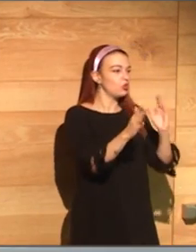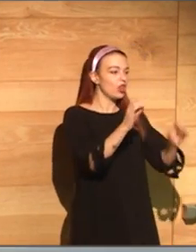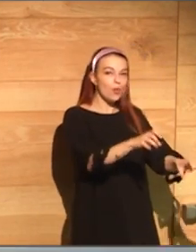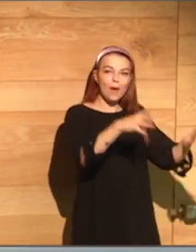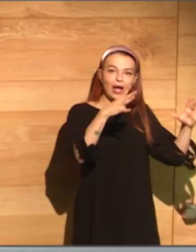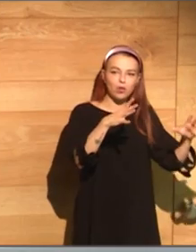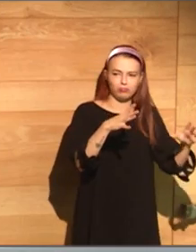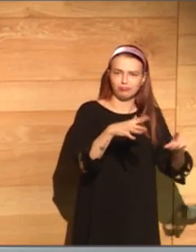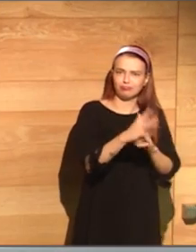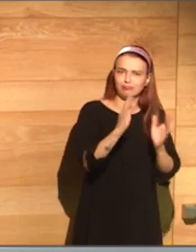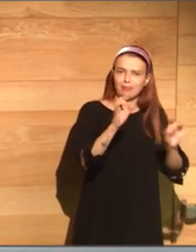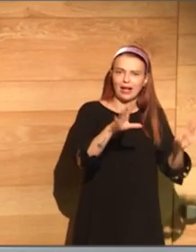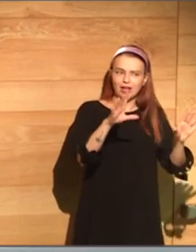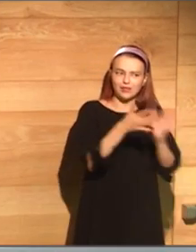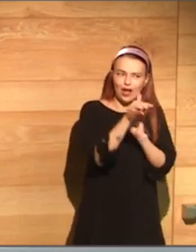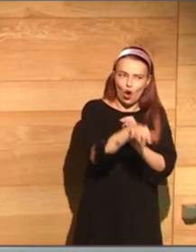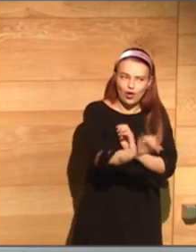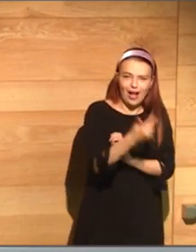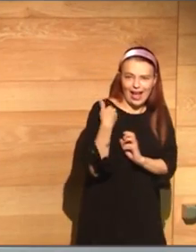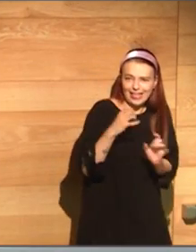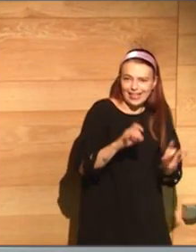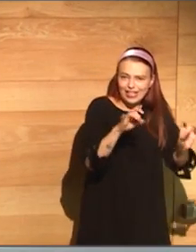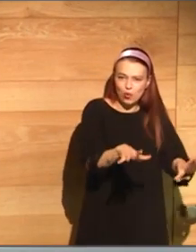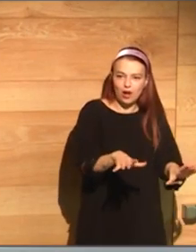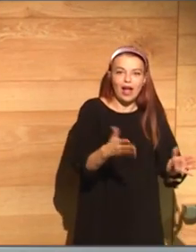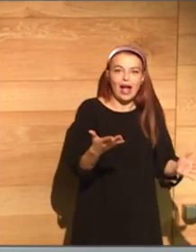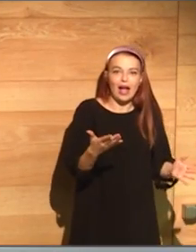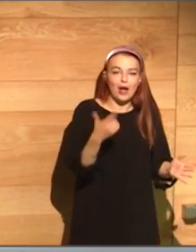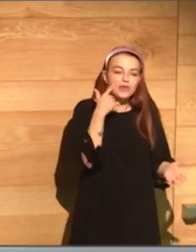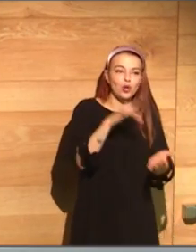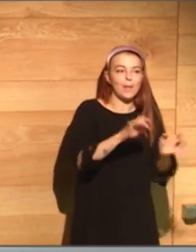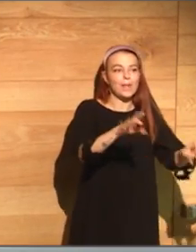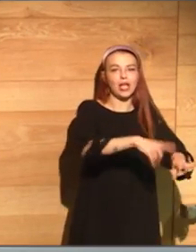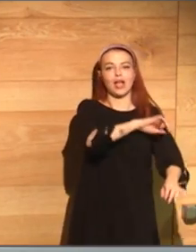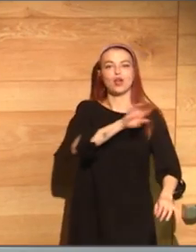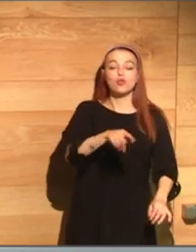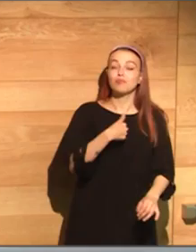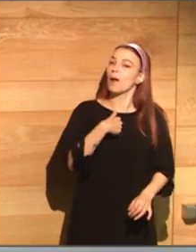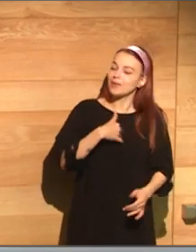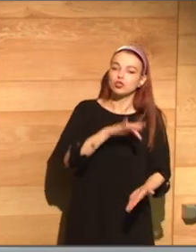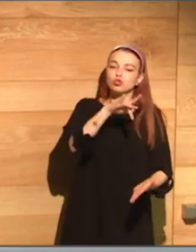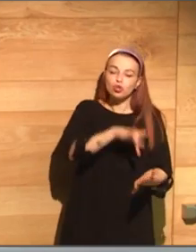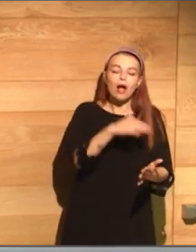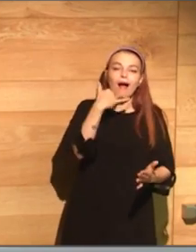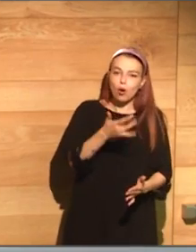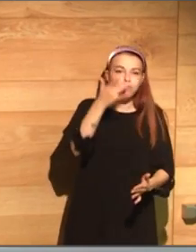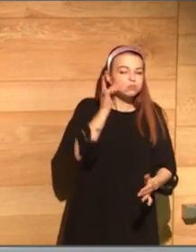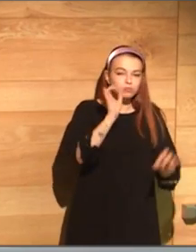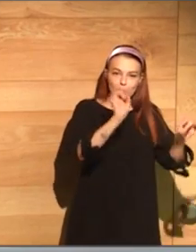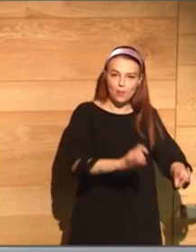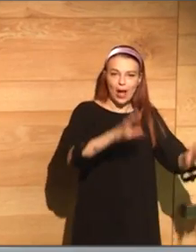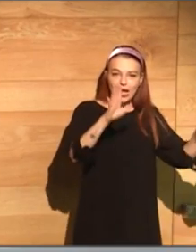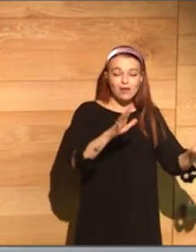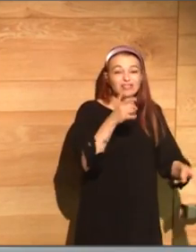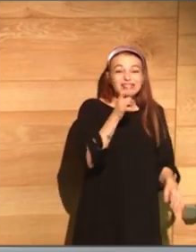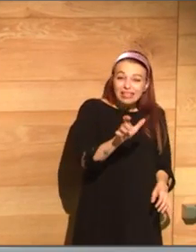Pues, pasó igual ayer. Claro. Tanto mágico... Tampoco nos pasemos de magia, pero ¿no? A mí me ha pasado algo mágico de verdad, aunque me da mucha pena que la